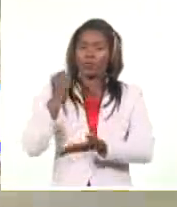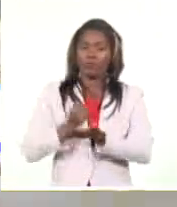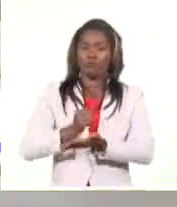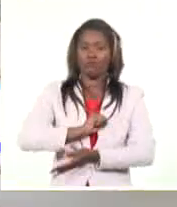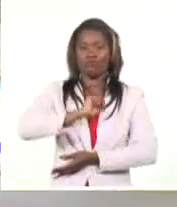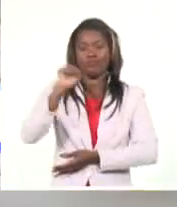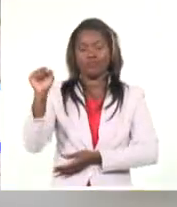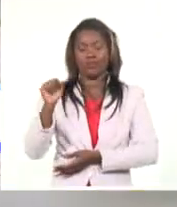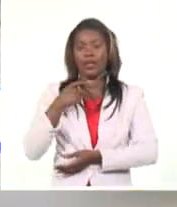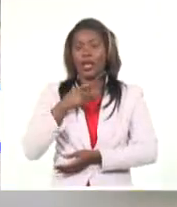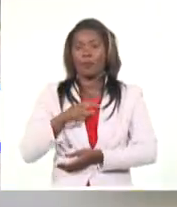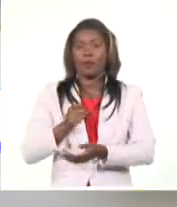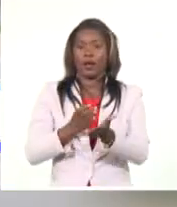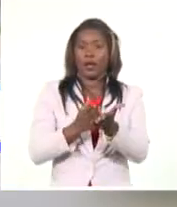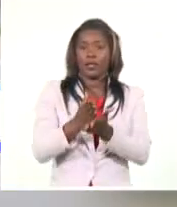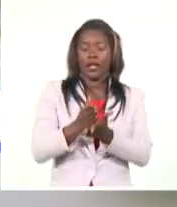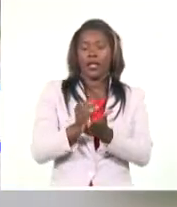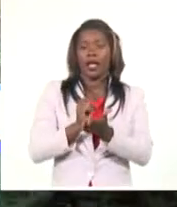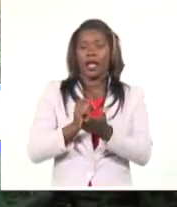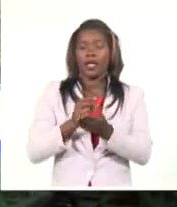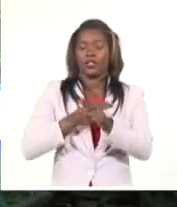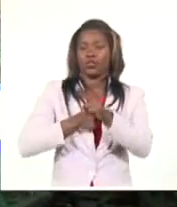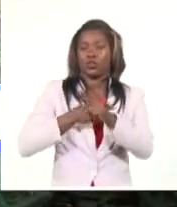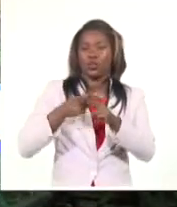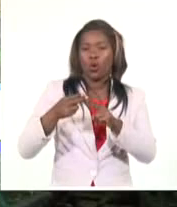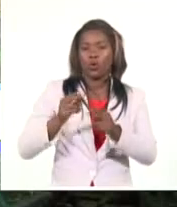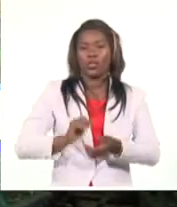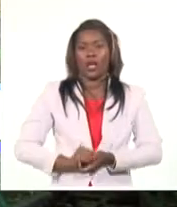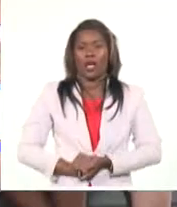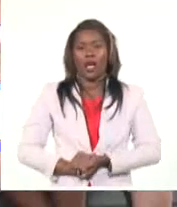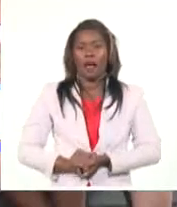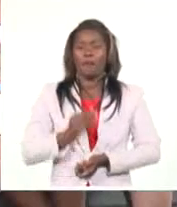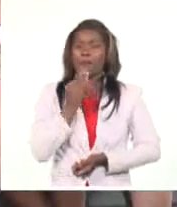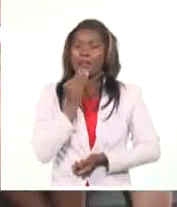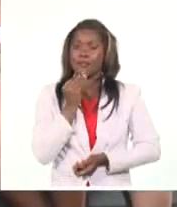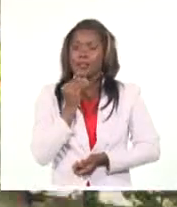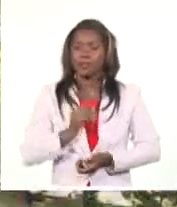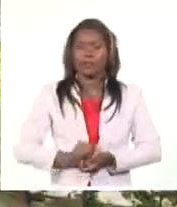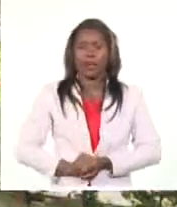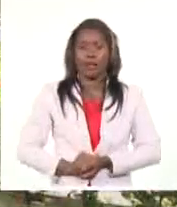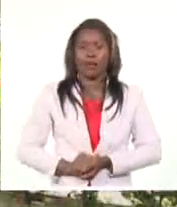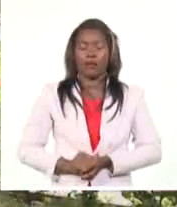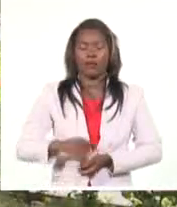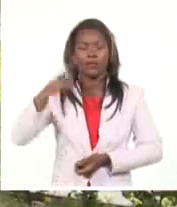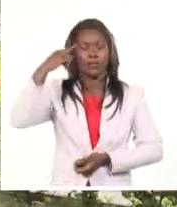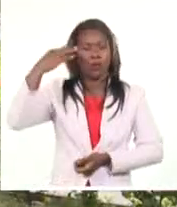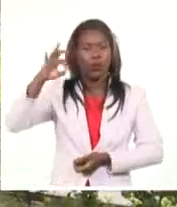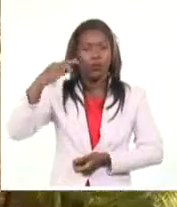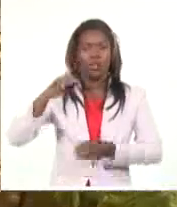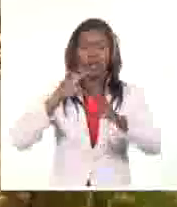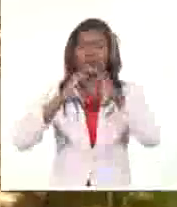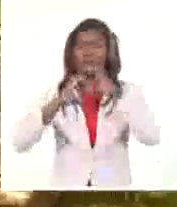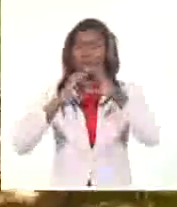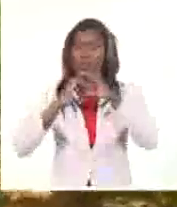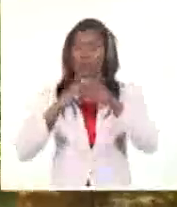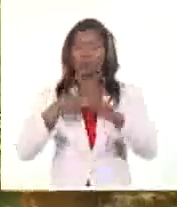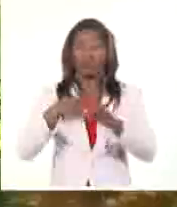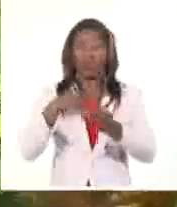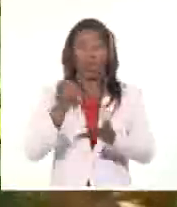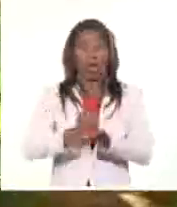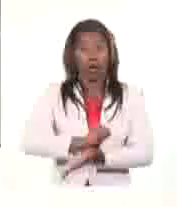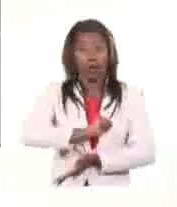Historia, Marxismo, Economía, Sociología, Ciencias Sociales, Comunicación Social u otras